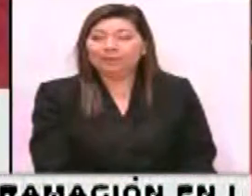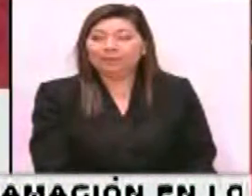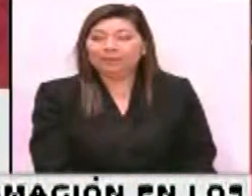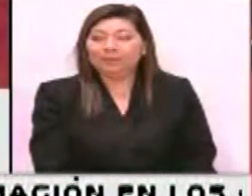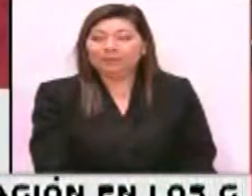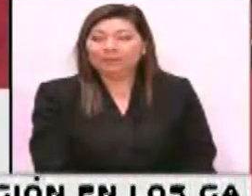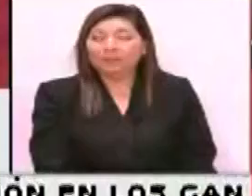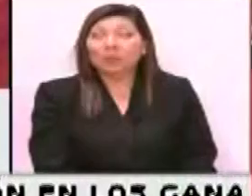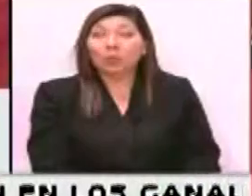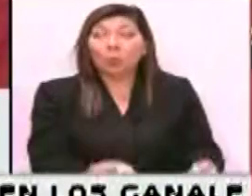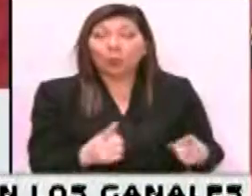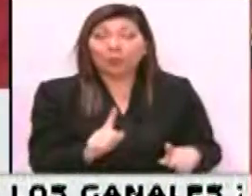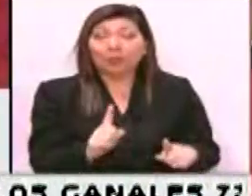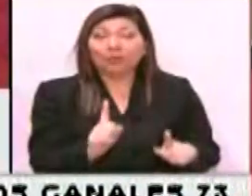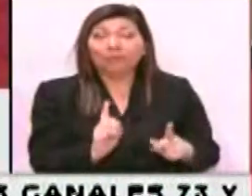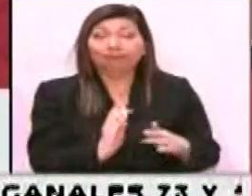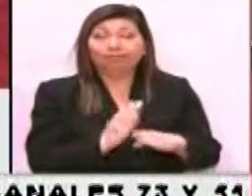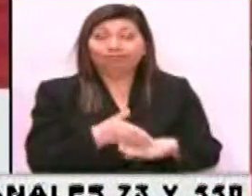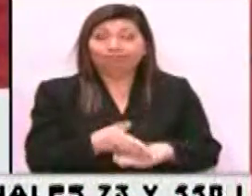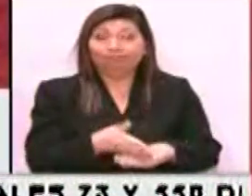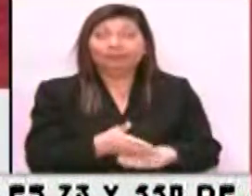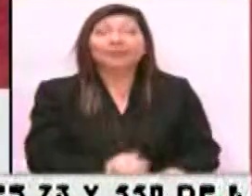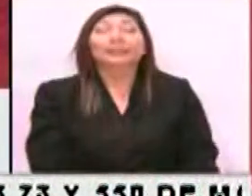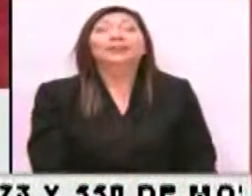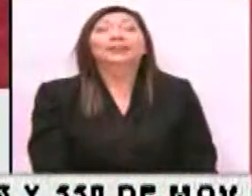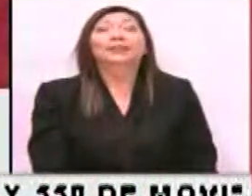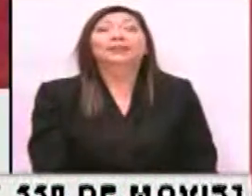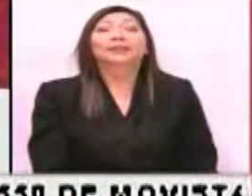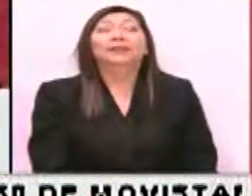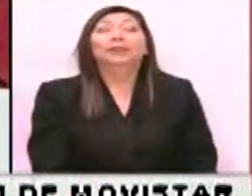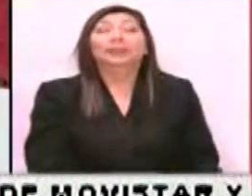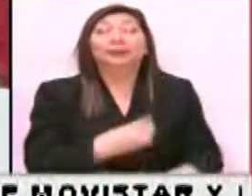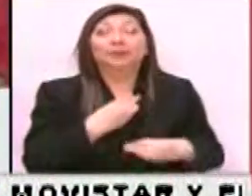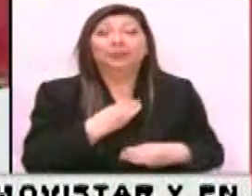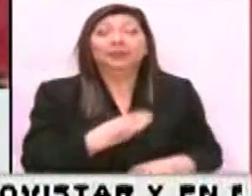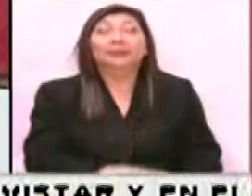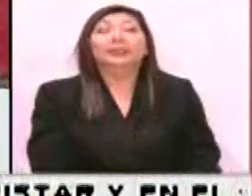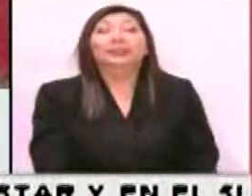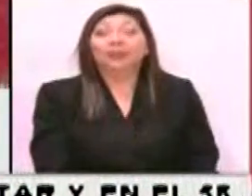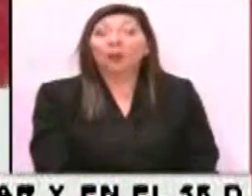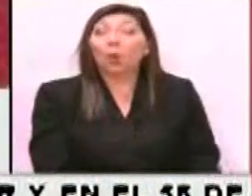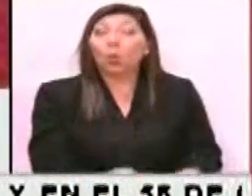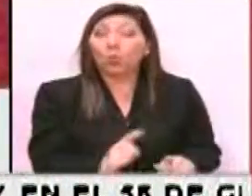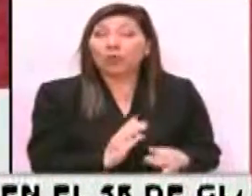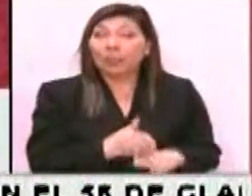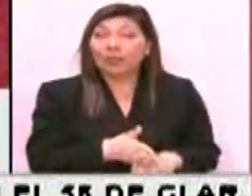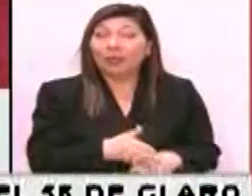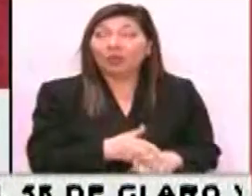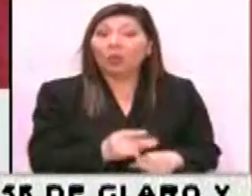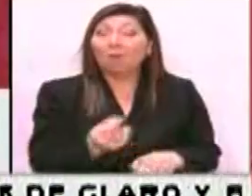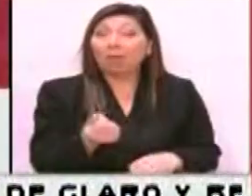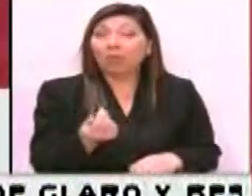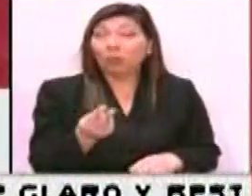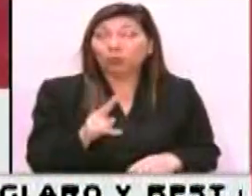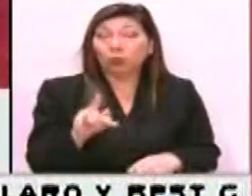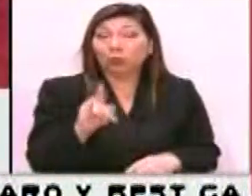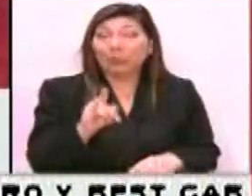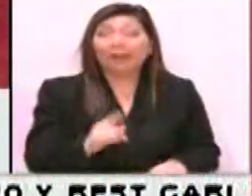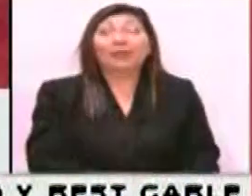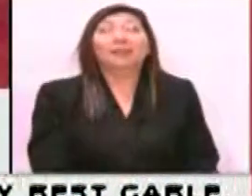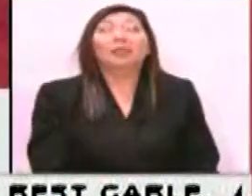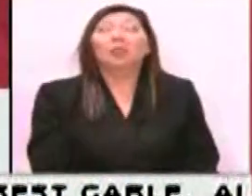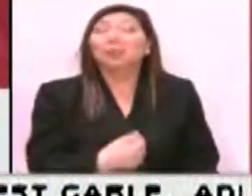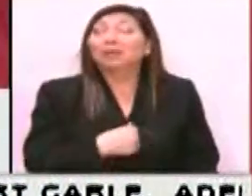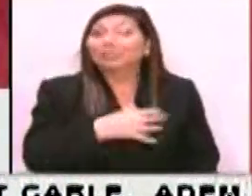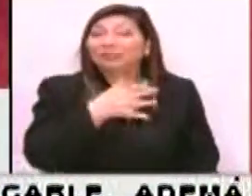Porque cuando llegan, y me apuntan los miembros de mi estudio, cuando llegan las utilidades, uno